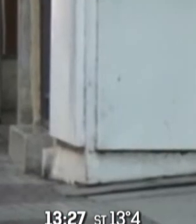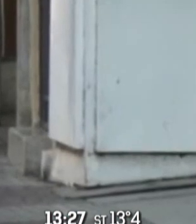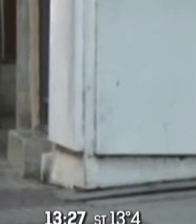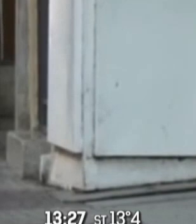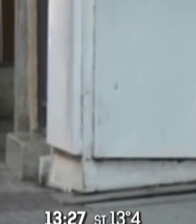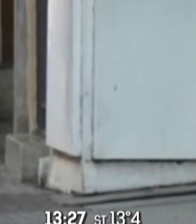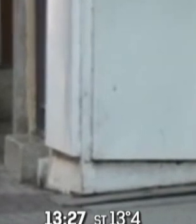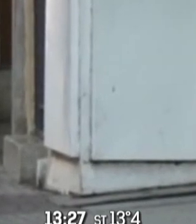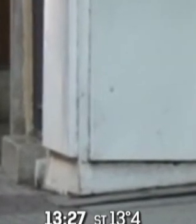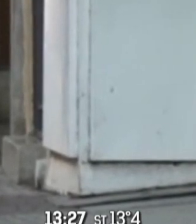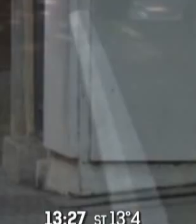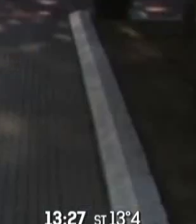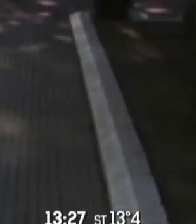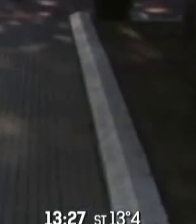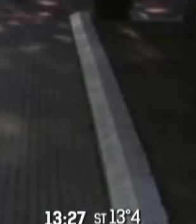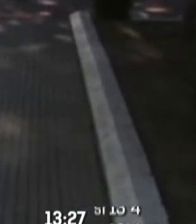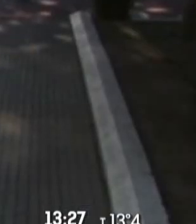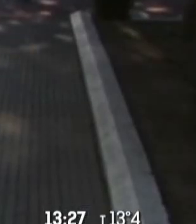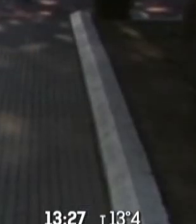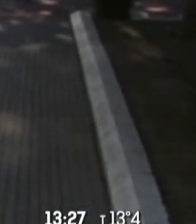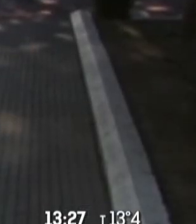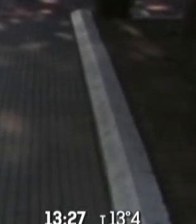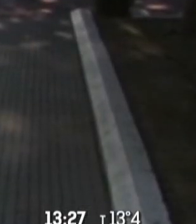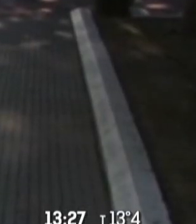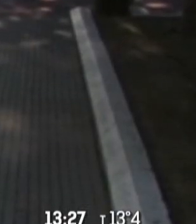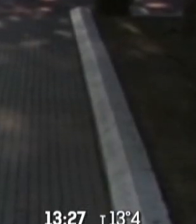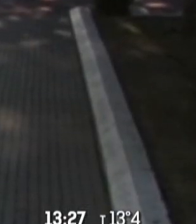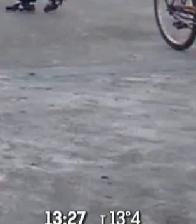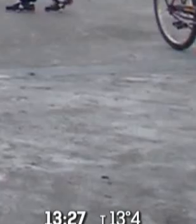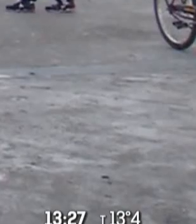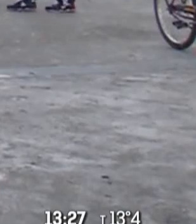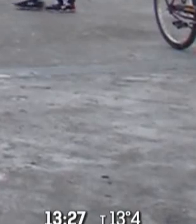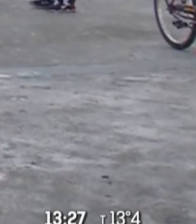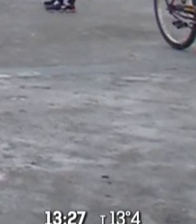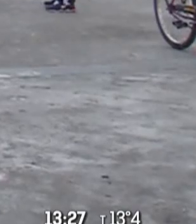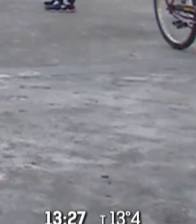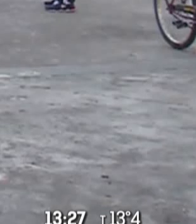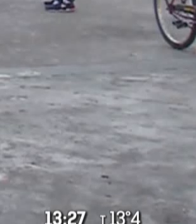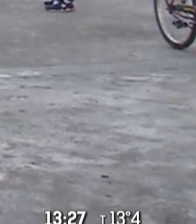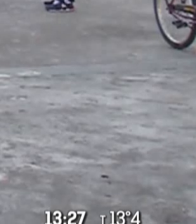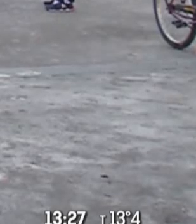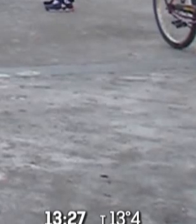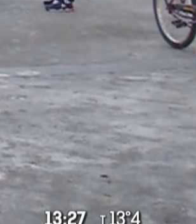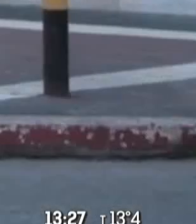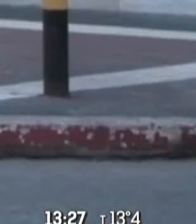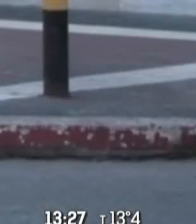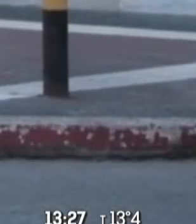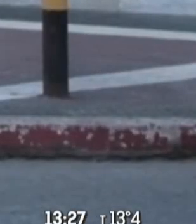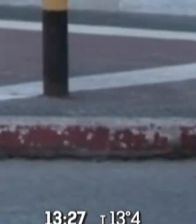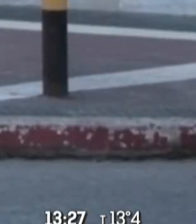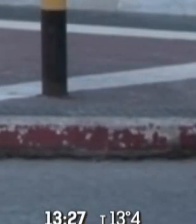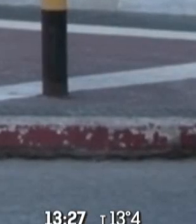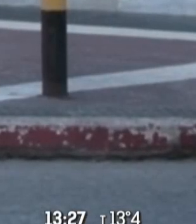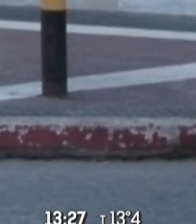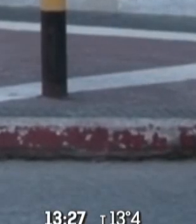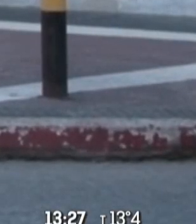área metropolitana de Buenos Aires, parte del Chaco, la ciudad de Neuquén y parte de Río Negro, que continuaron en etapa